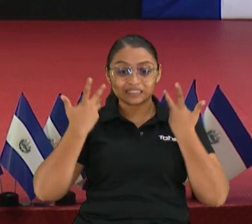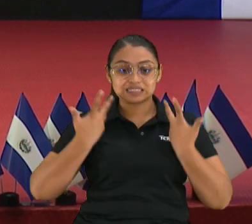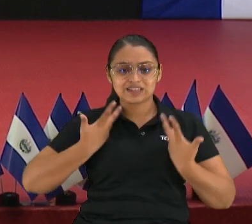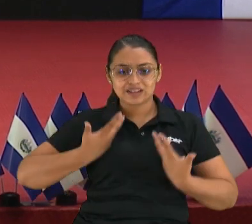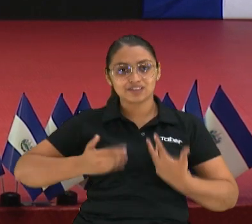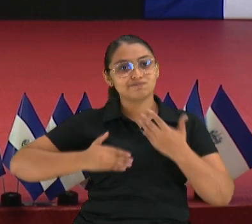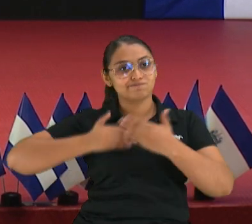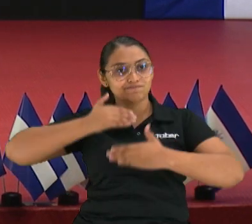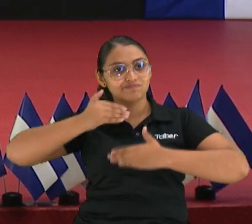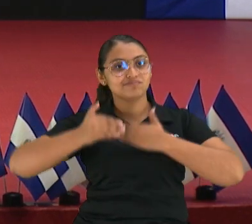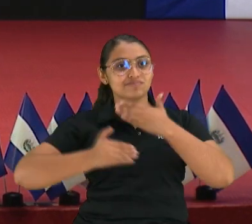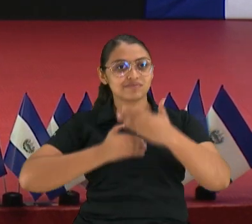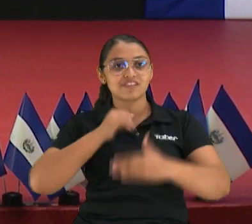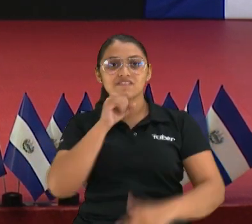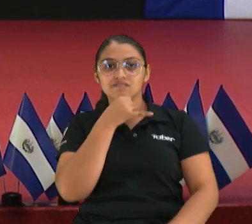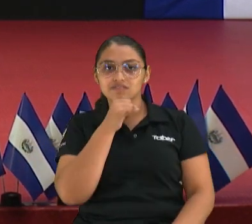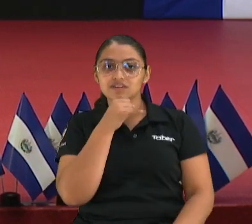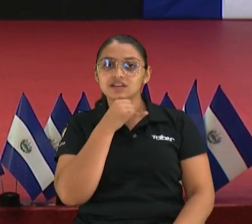poniendo viejo